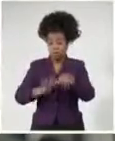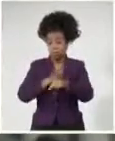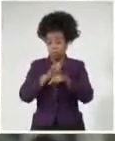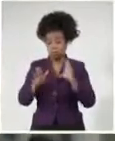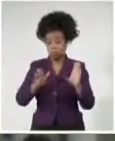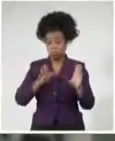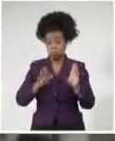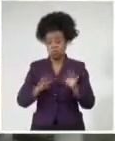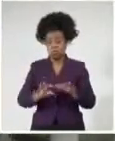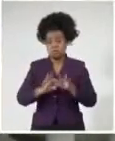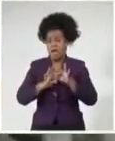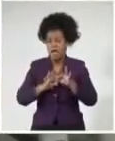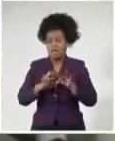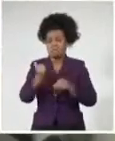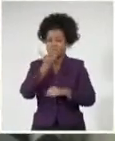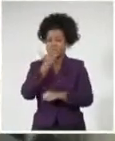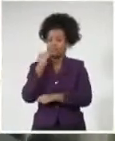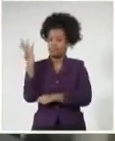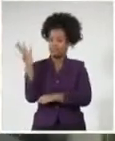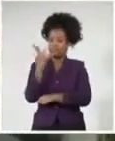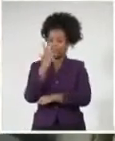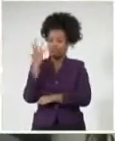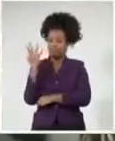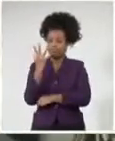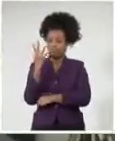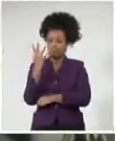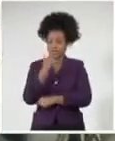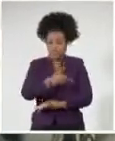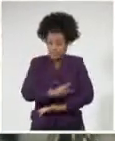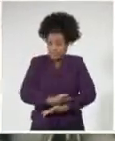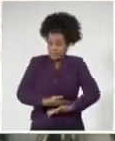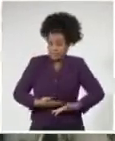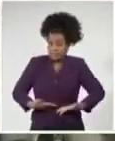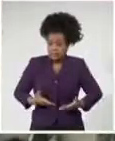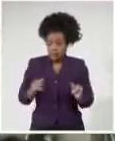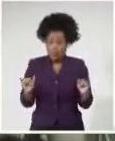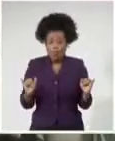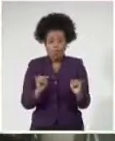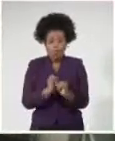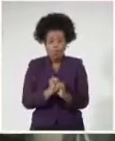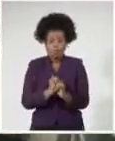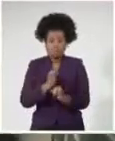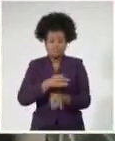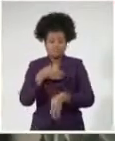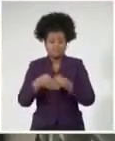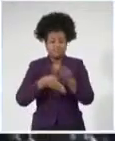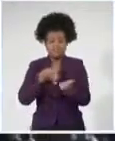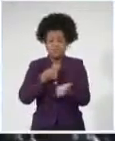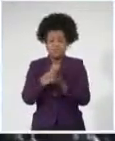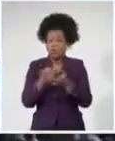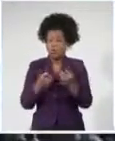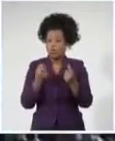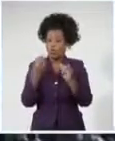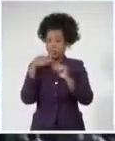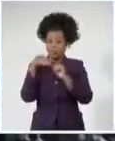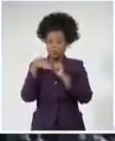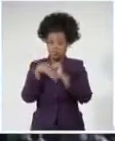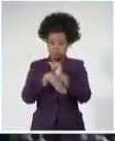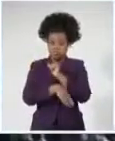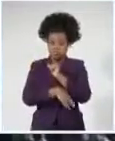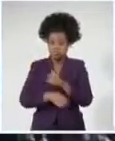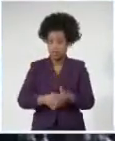efectos del cambio climático, empeora la tragedia del hambre y la sed, y sigue dominando un modelo económico que se basa más en